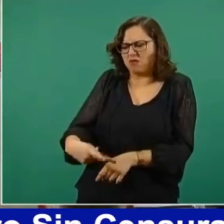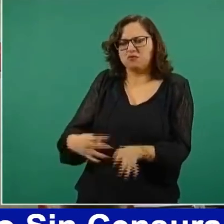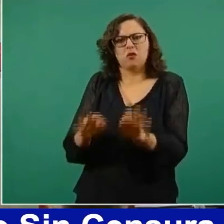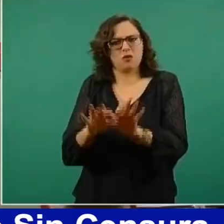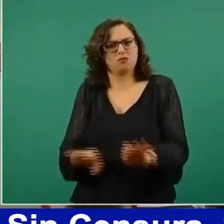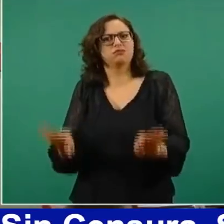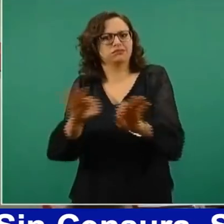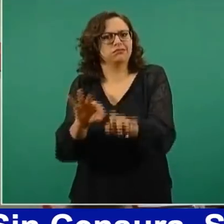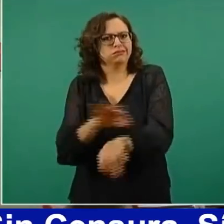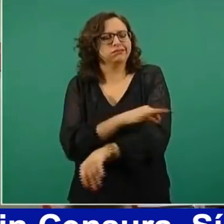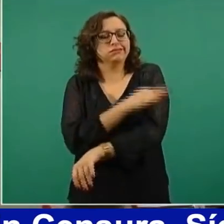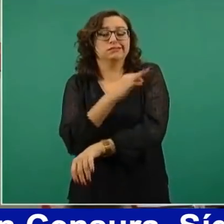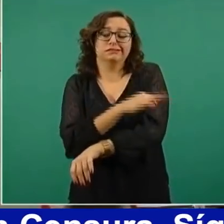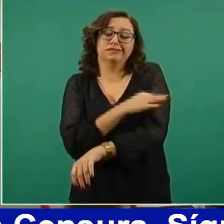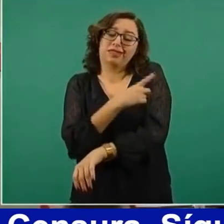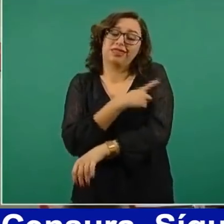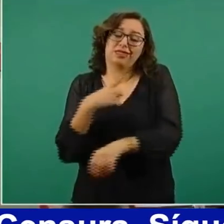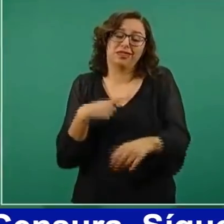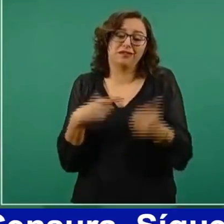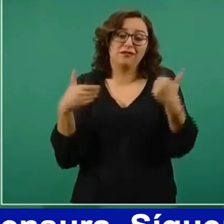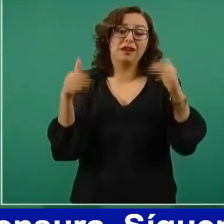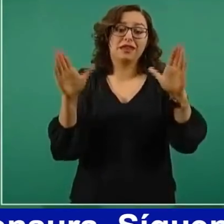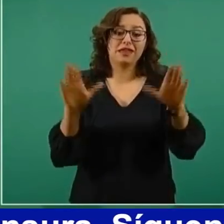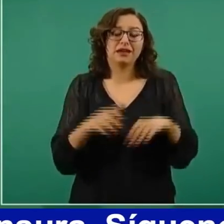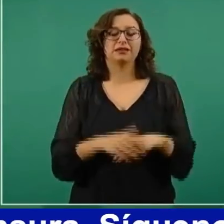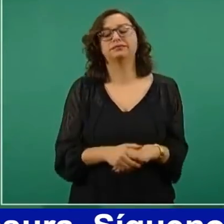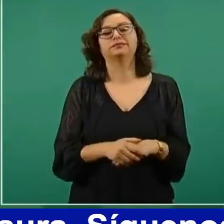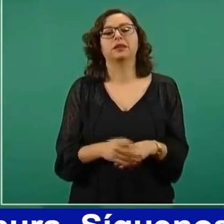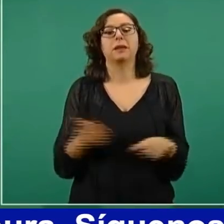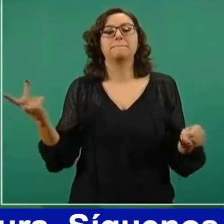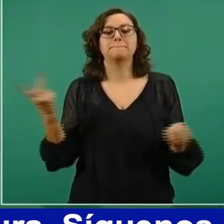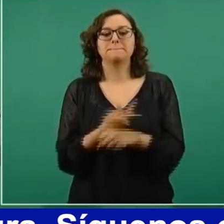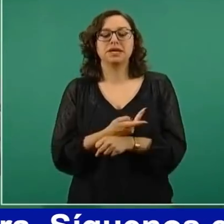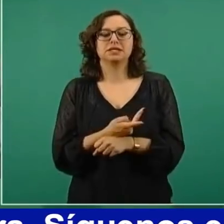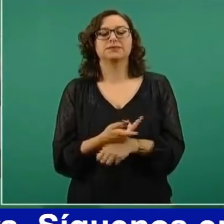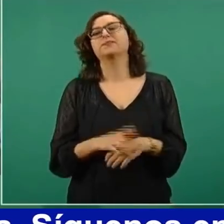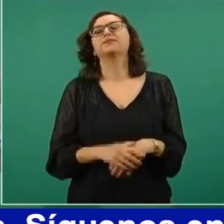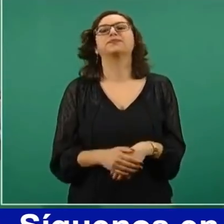vacunas contra COVID. Después de la epidemia de influenza